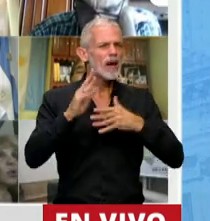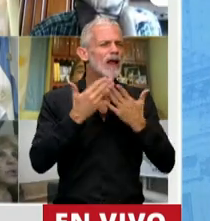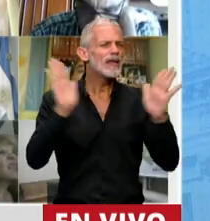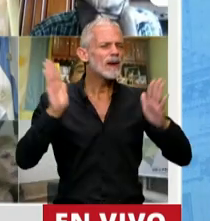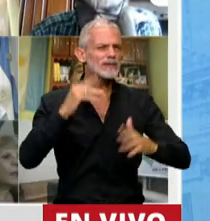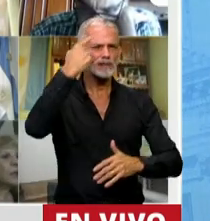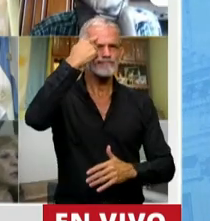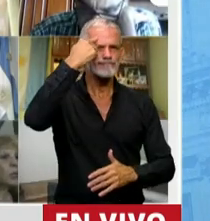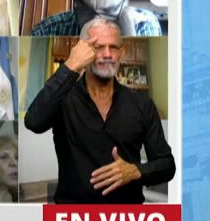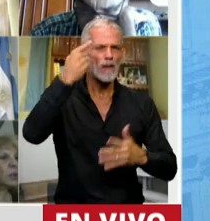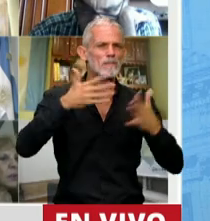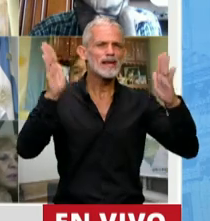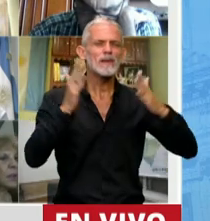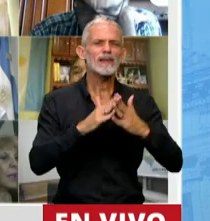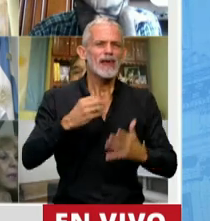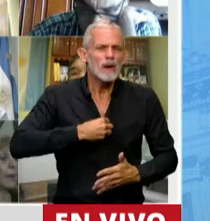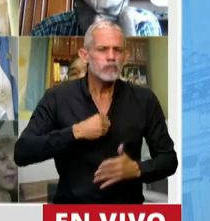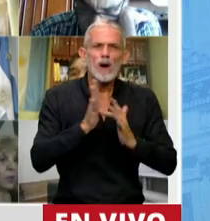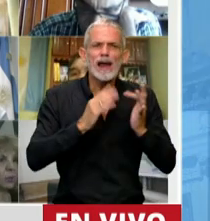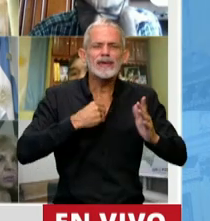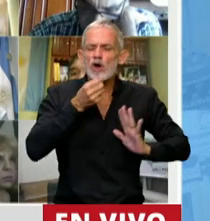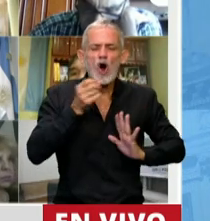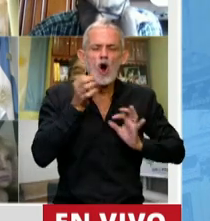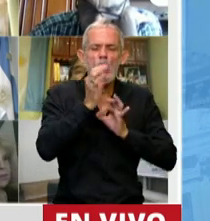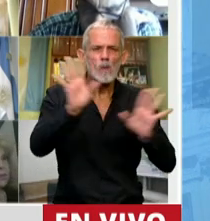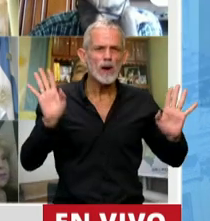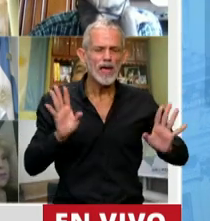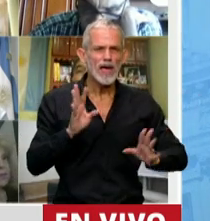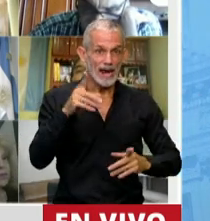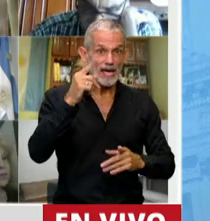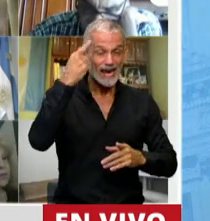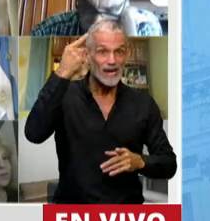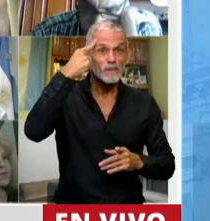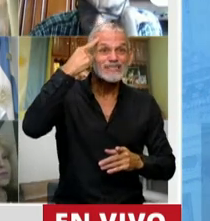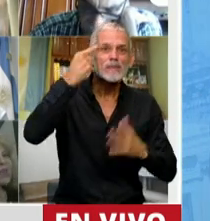libertad de conciencia, la libertad de culto y la libertad de